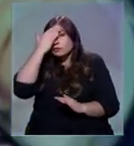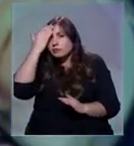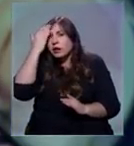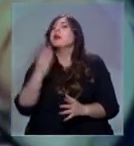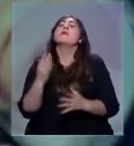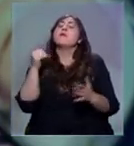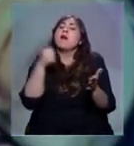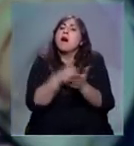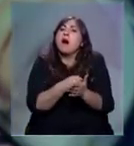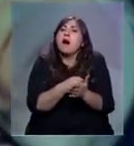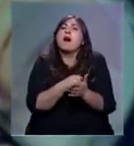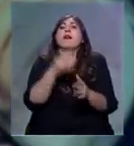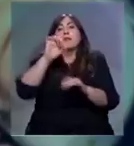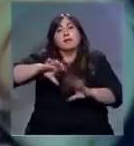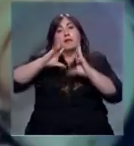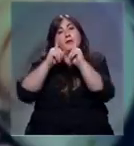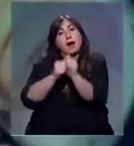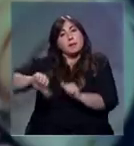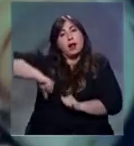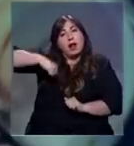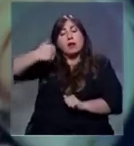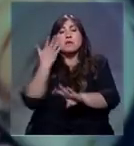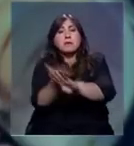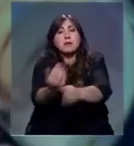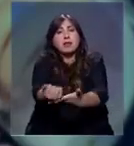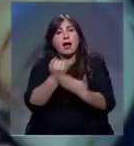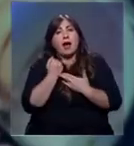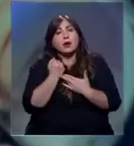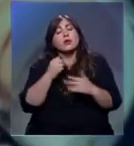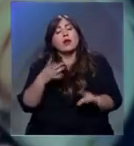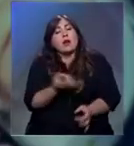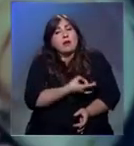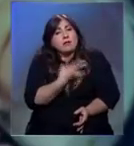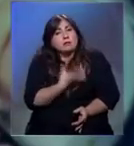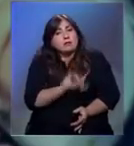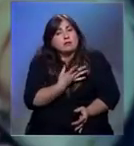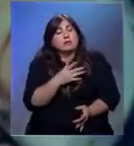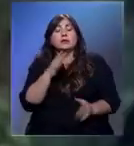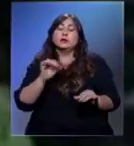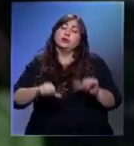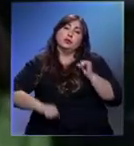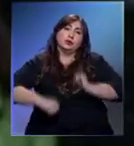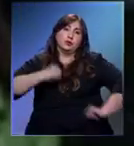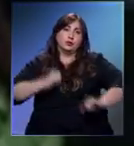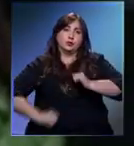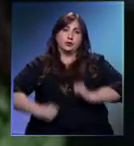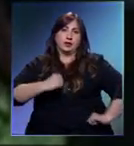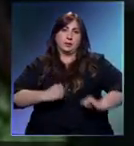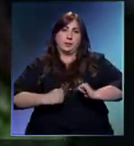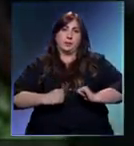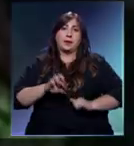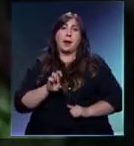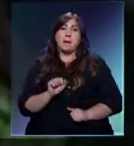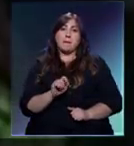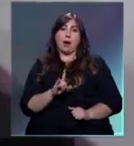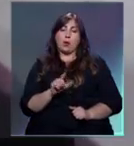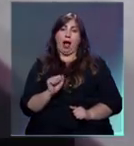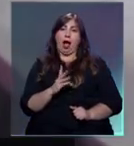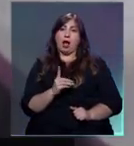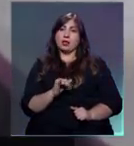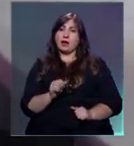en tanto, pide ayuda para poder sobrellevar el dolor incontrolable que ella sufre. Paula Díaz tiene